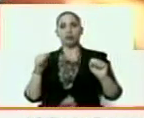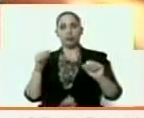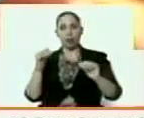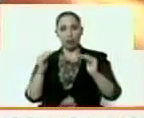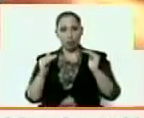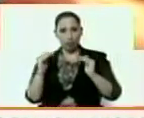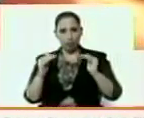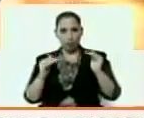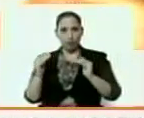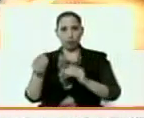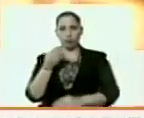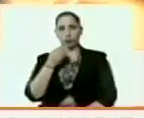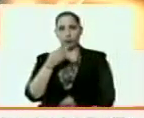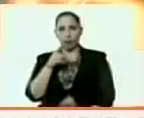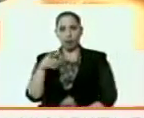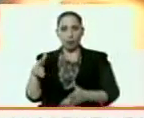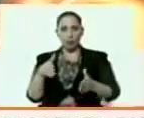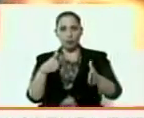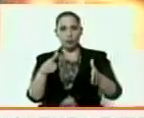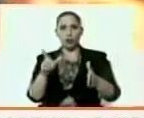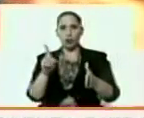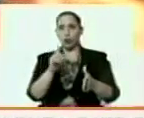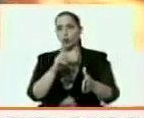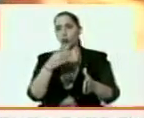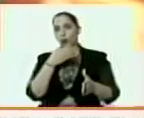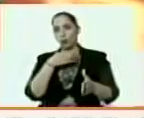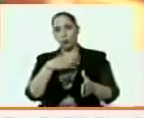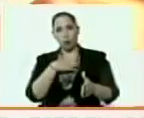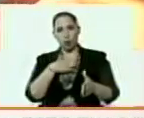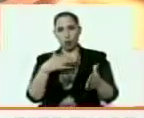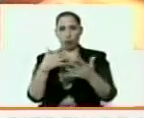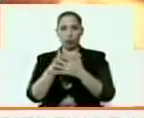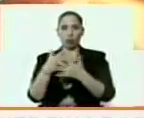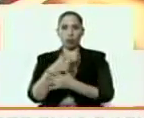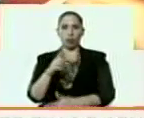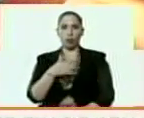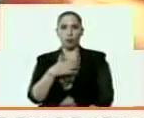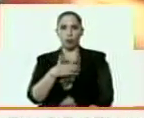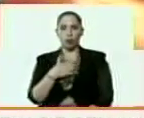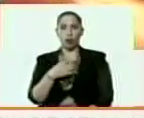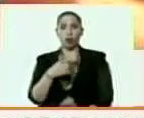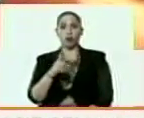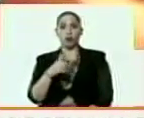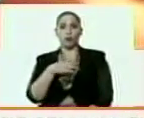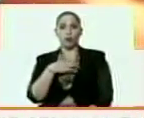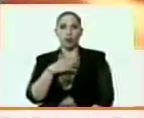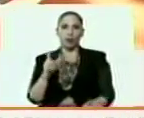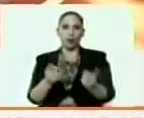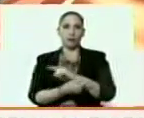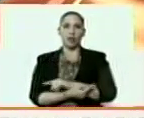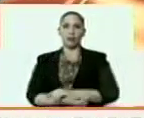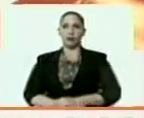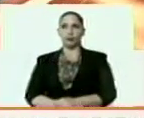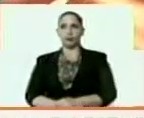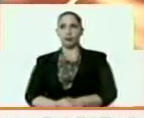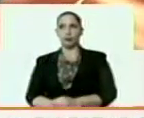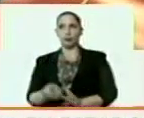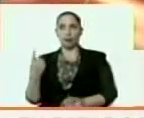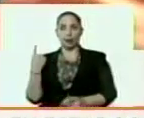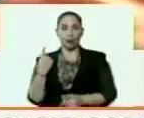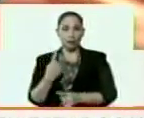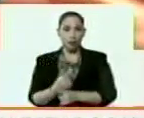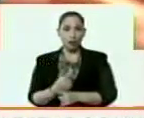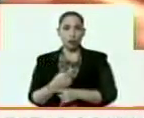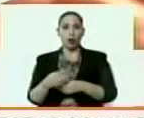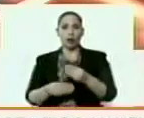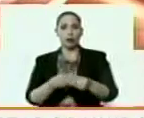un camino ineludible y es también, no lo podemos es impostergable. Tenemos que acometerlo como país